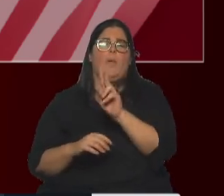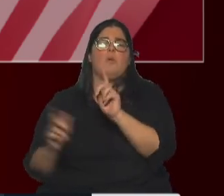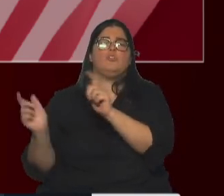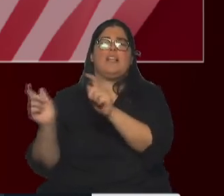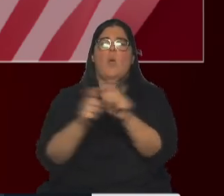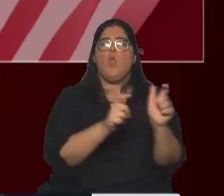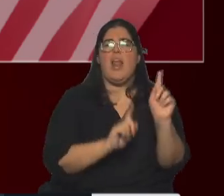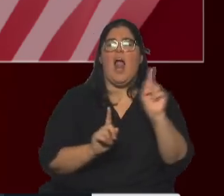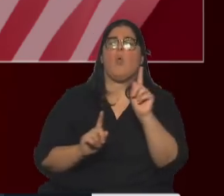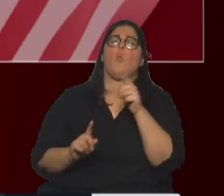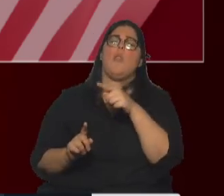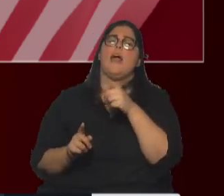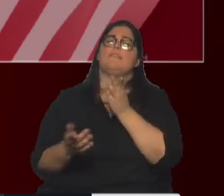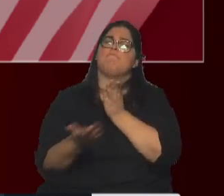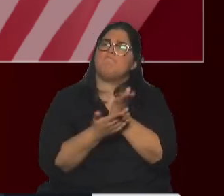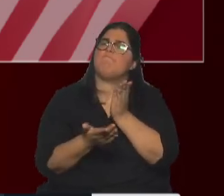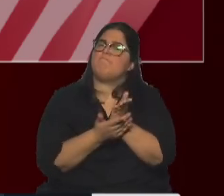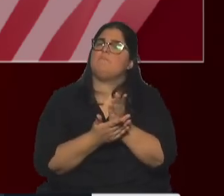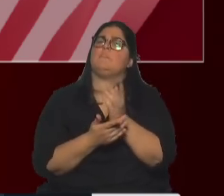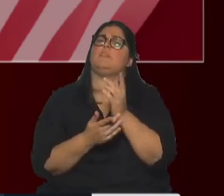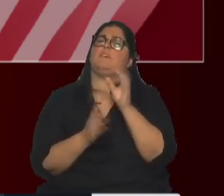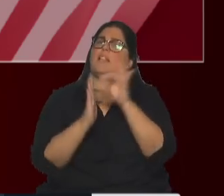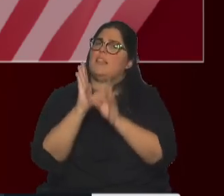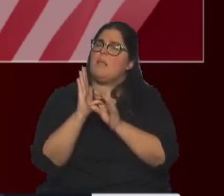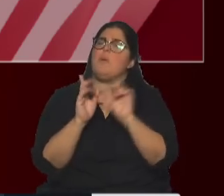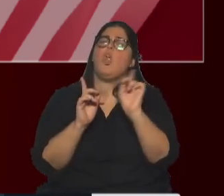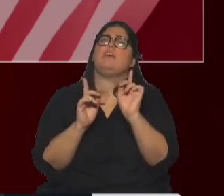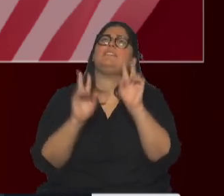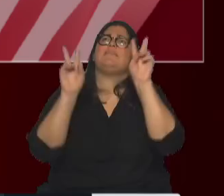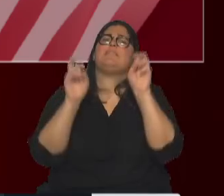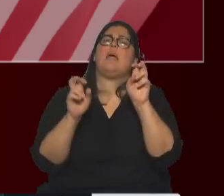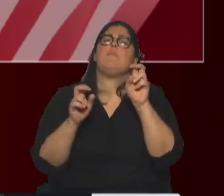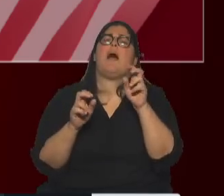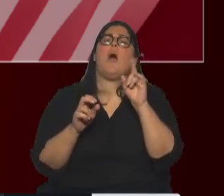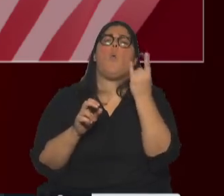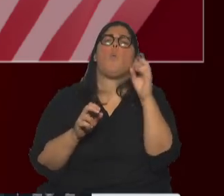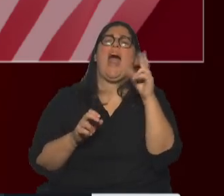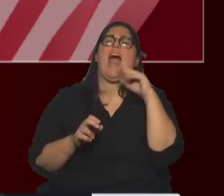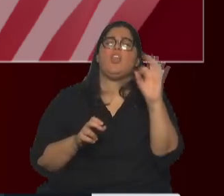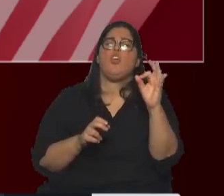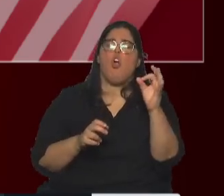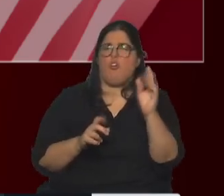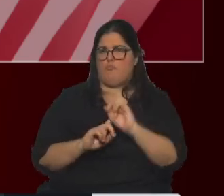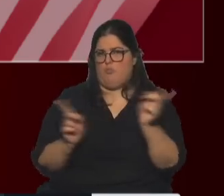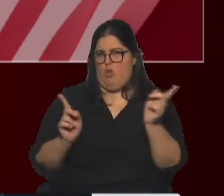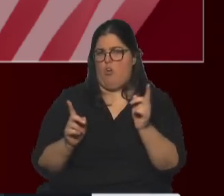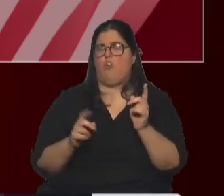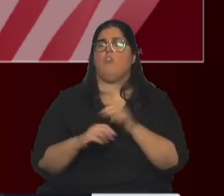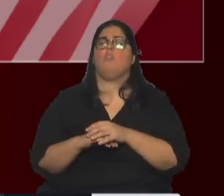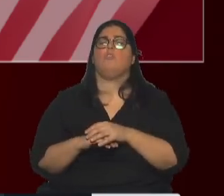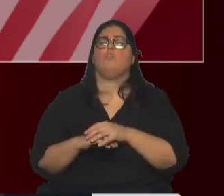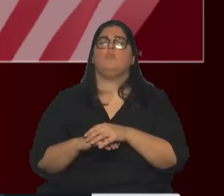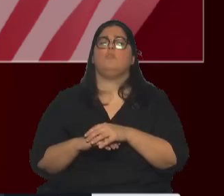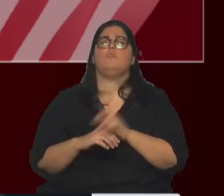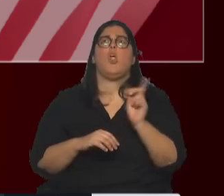siguen demandando algunas cuestiones y que no tienen que ver específicamente con el enriquecimiento de uranio. Eso es lo más característico. No con que,